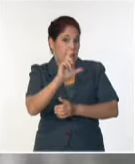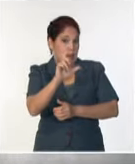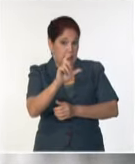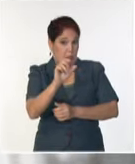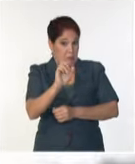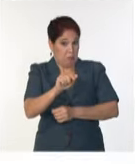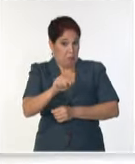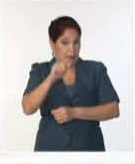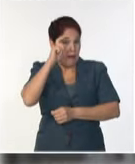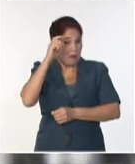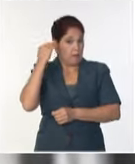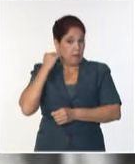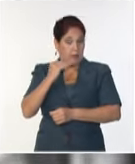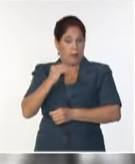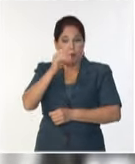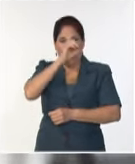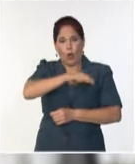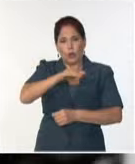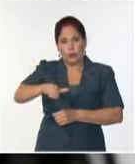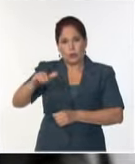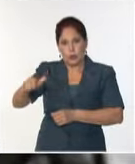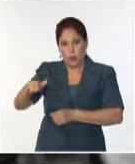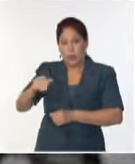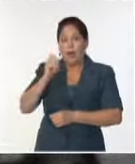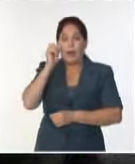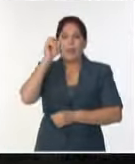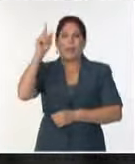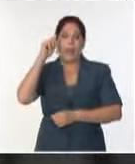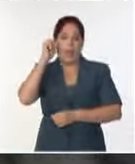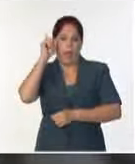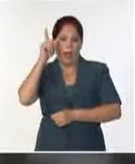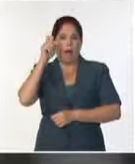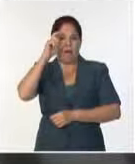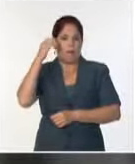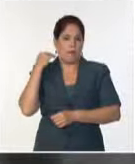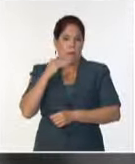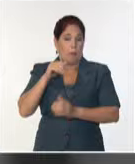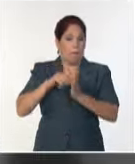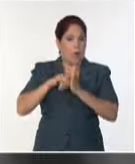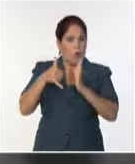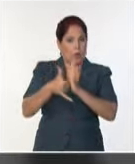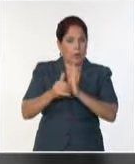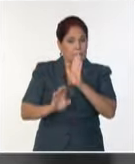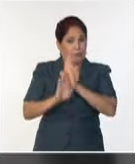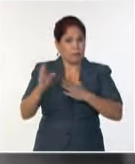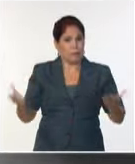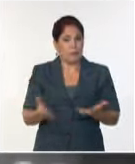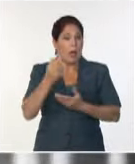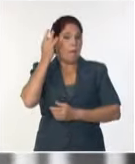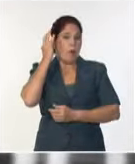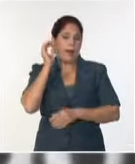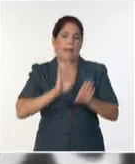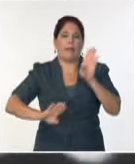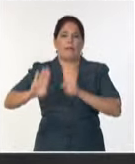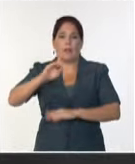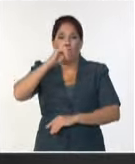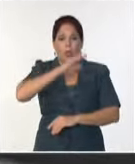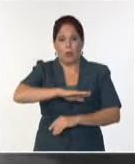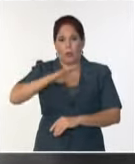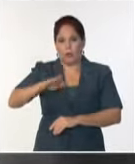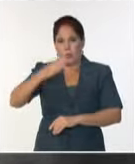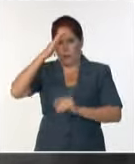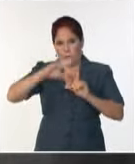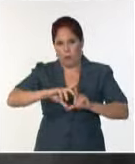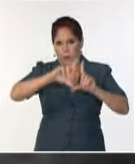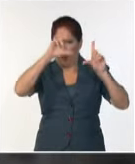Cubanas y círculos infantiles está vivo su legado, proyecto que impulsó a favor de las mujeres y los niños de la isla.